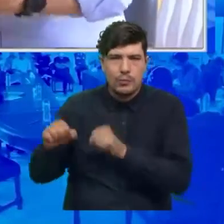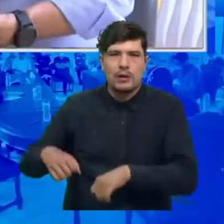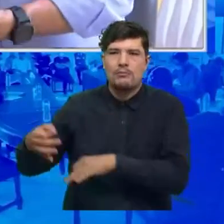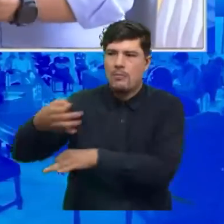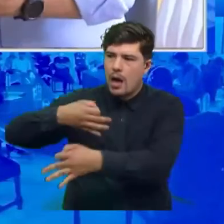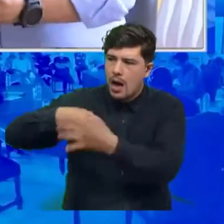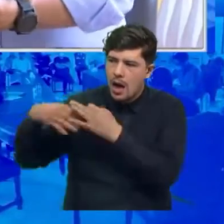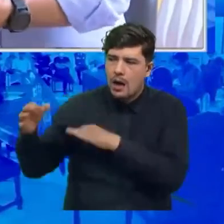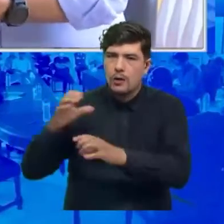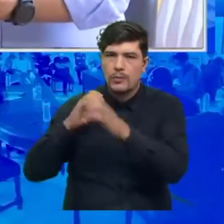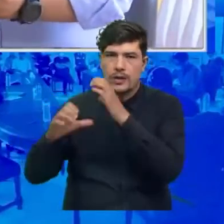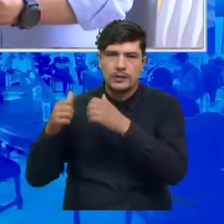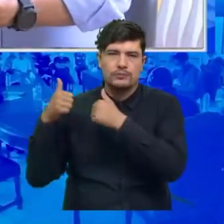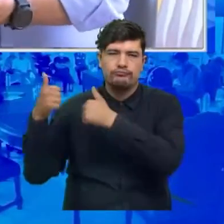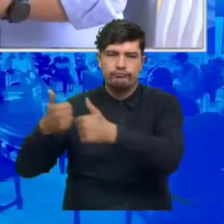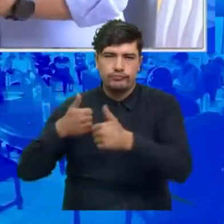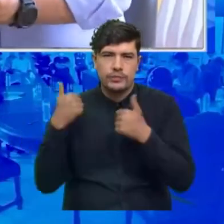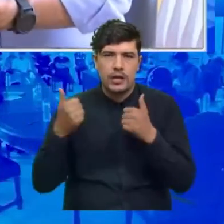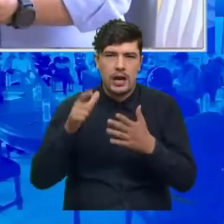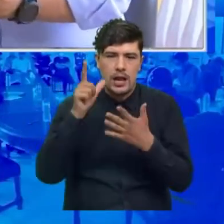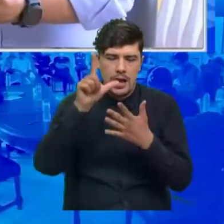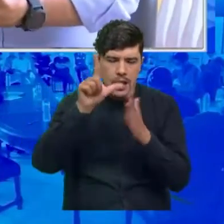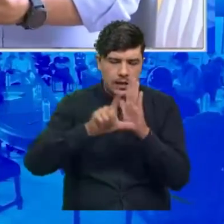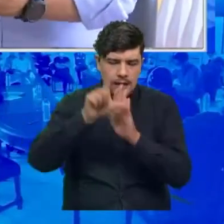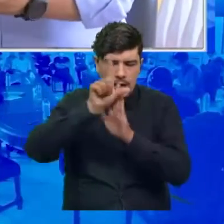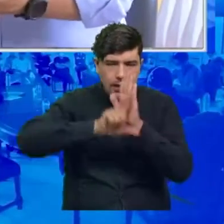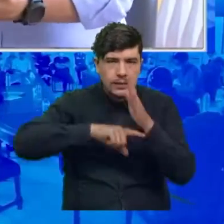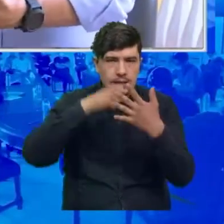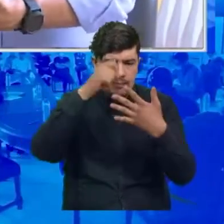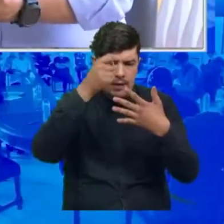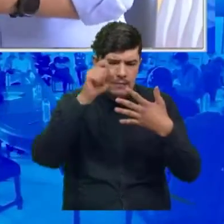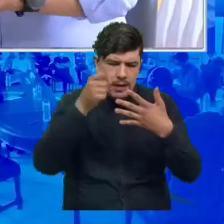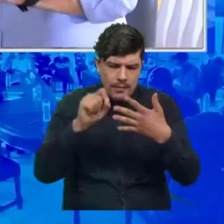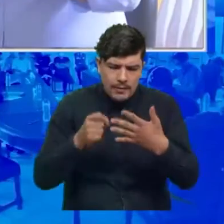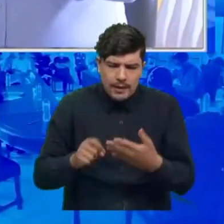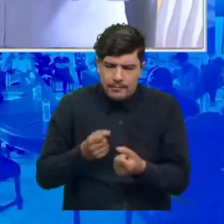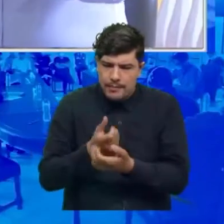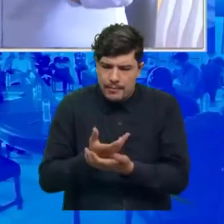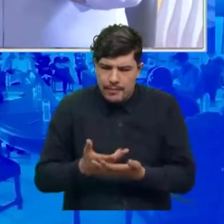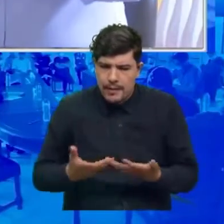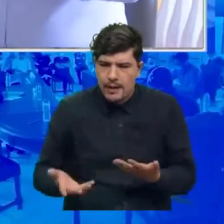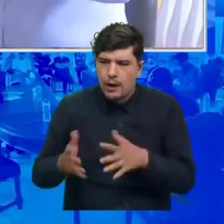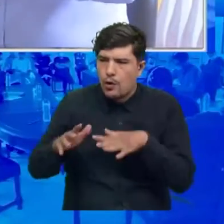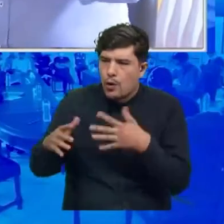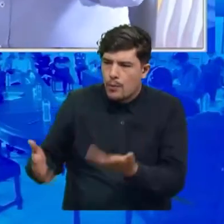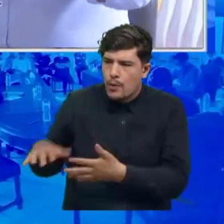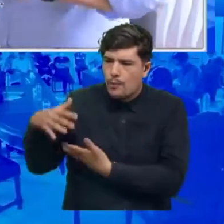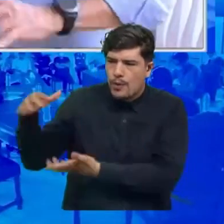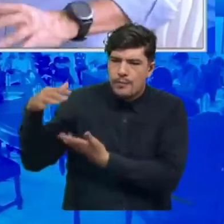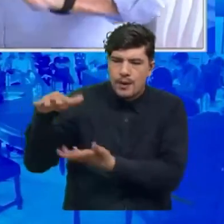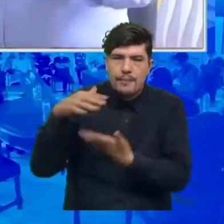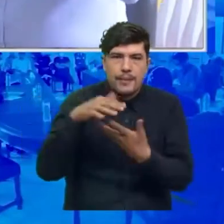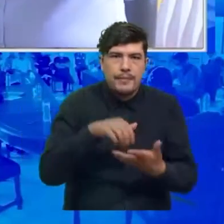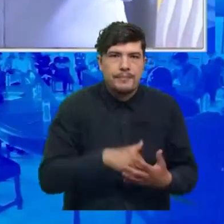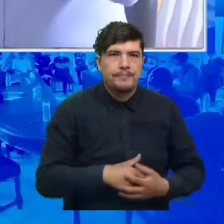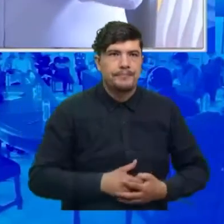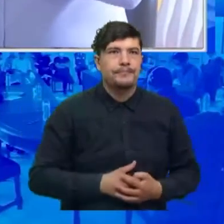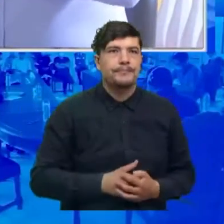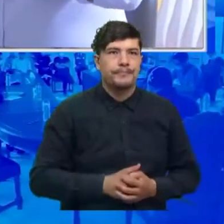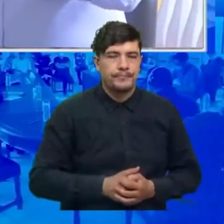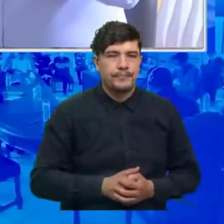viene el listado en realidad la trazabilidad del listado de los nutrientes como de las recetas dentro de la misma línea